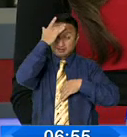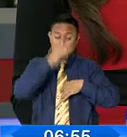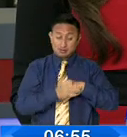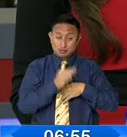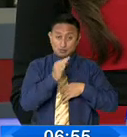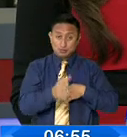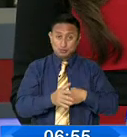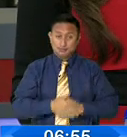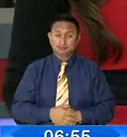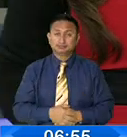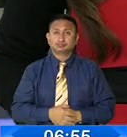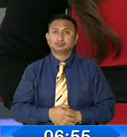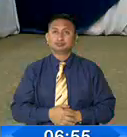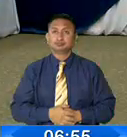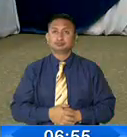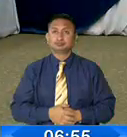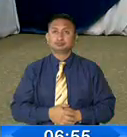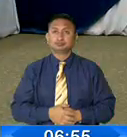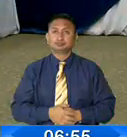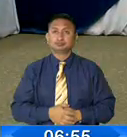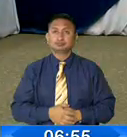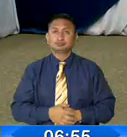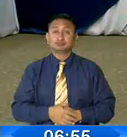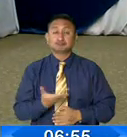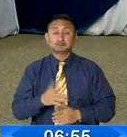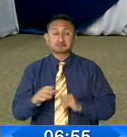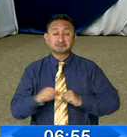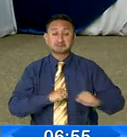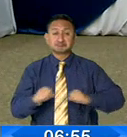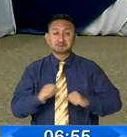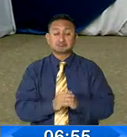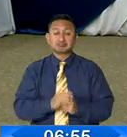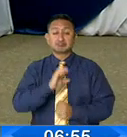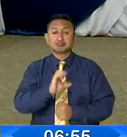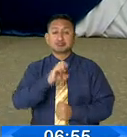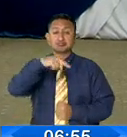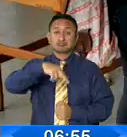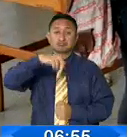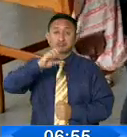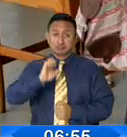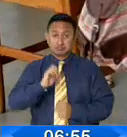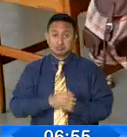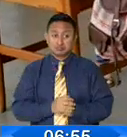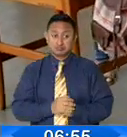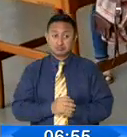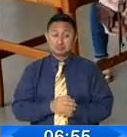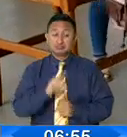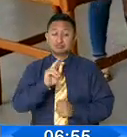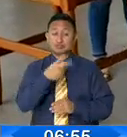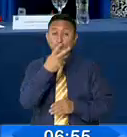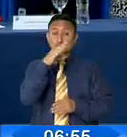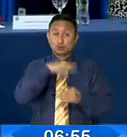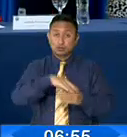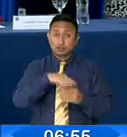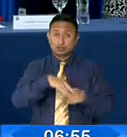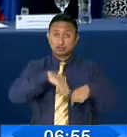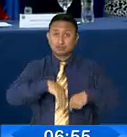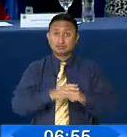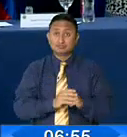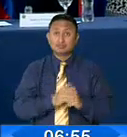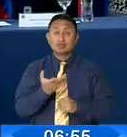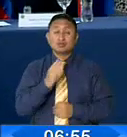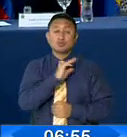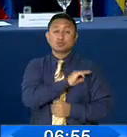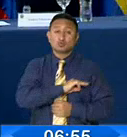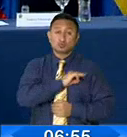COVID-19. Aplaudiendo la gestión desarrollada por el Consejo Nacional Electoral CNE en la segunda vuelta, las misiones internacionales